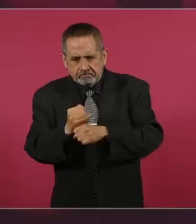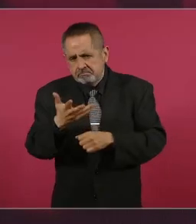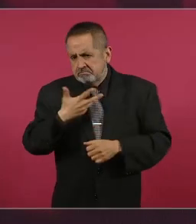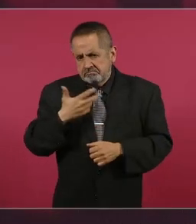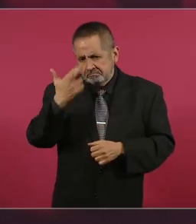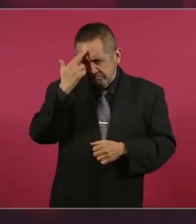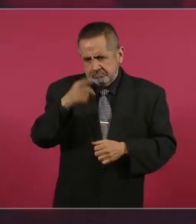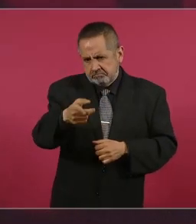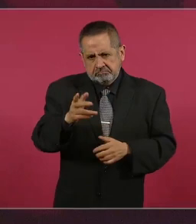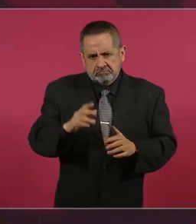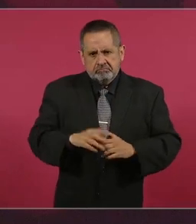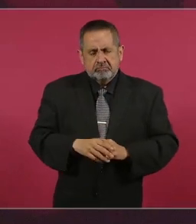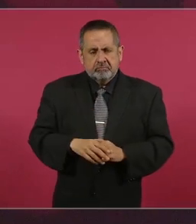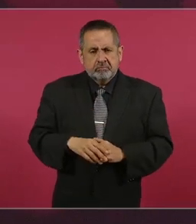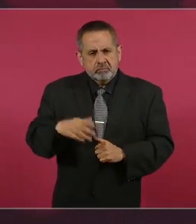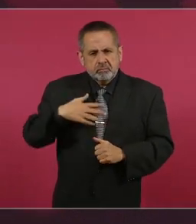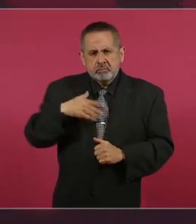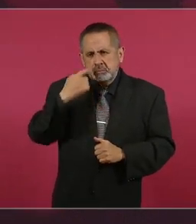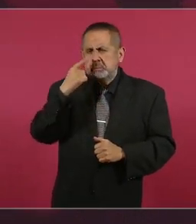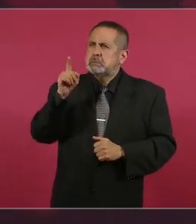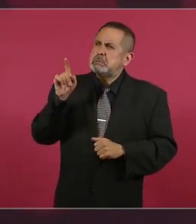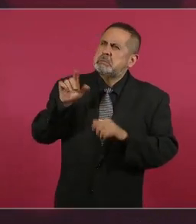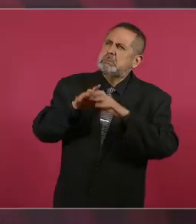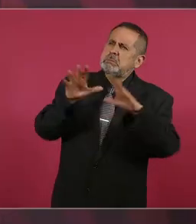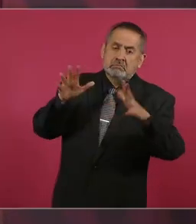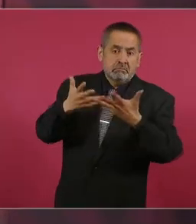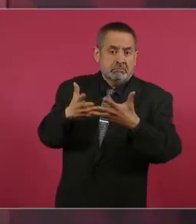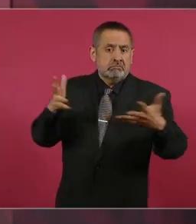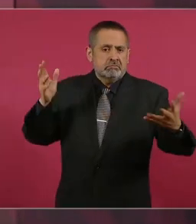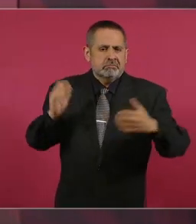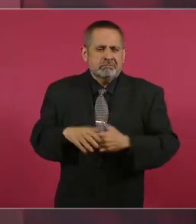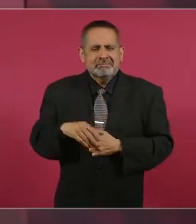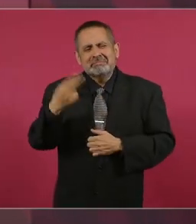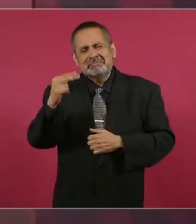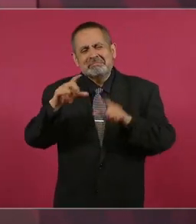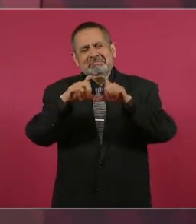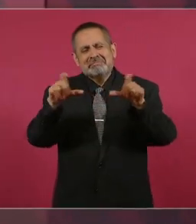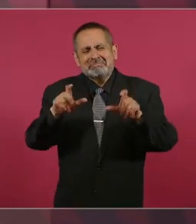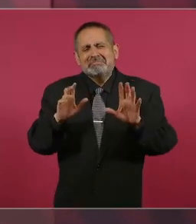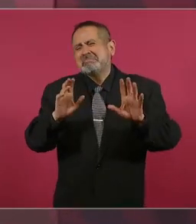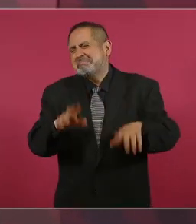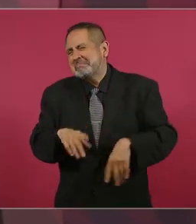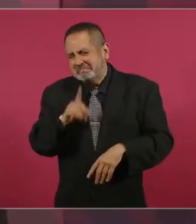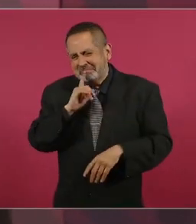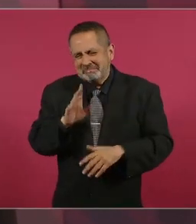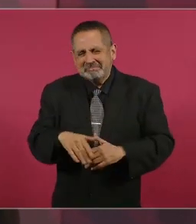tienes razón, yo lo vi, es muy grande. Lo del nombre, pues,